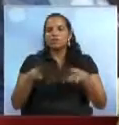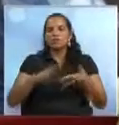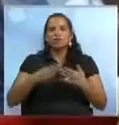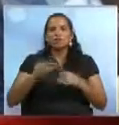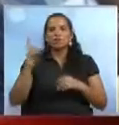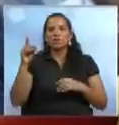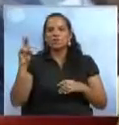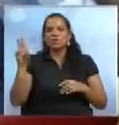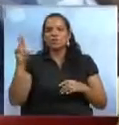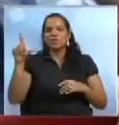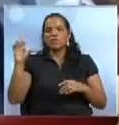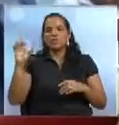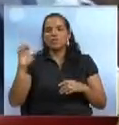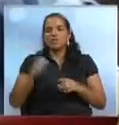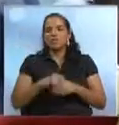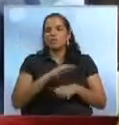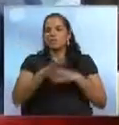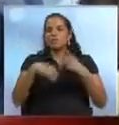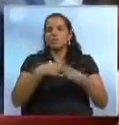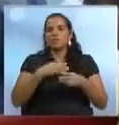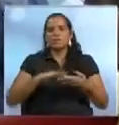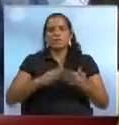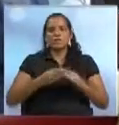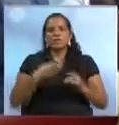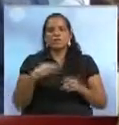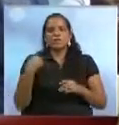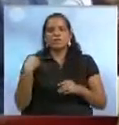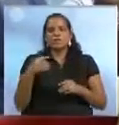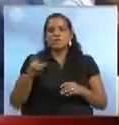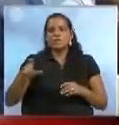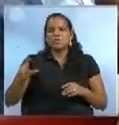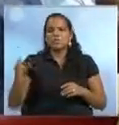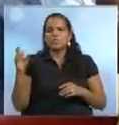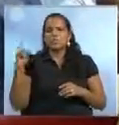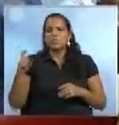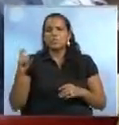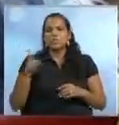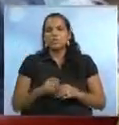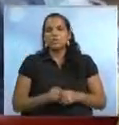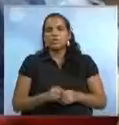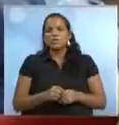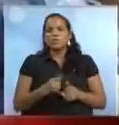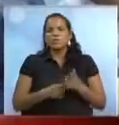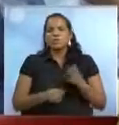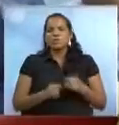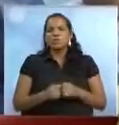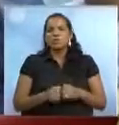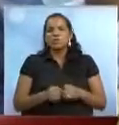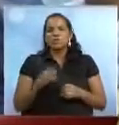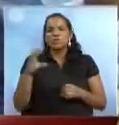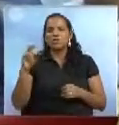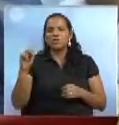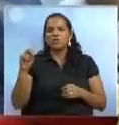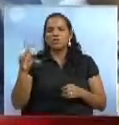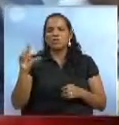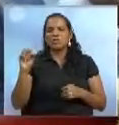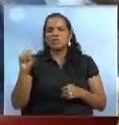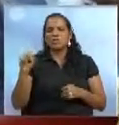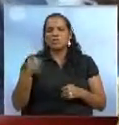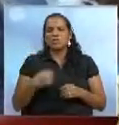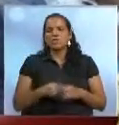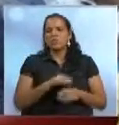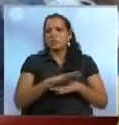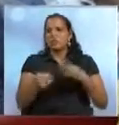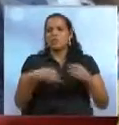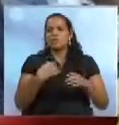Daule, hablemos acá de Bolívar, todos ellos tienen damnificado de la Correntada, de las Tres Vías, de Canalón, de San Jacinto, San